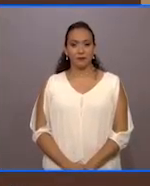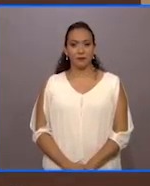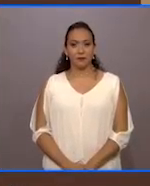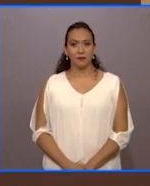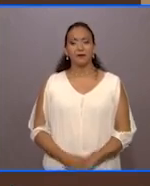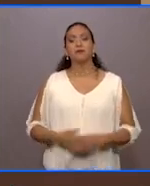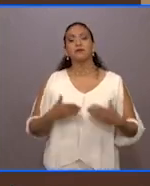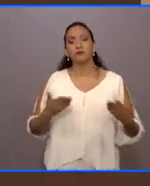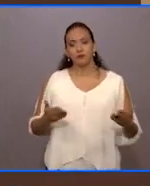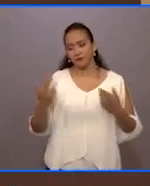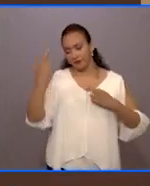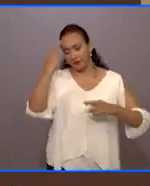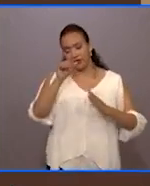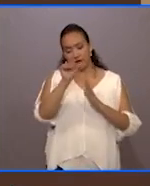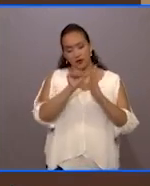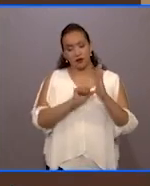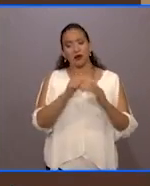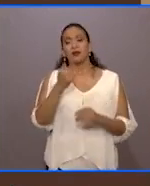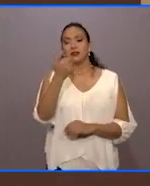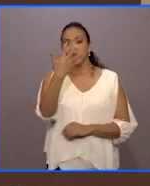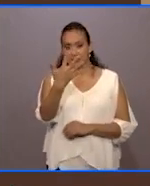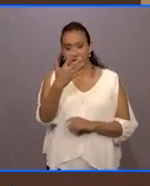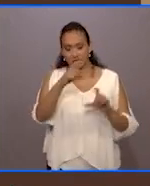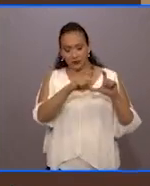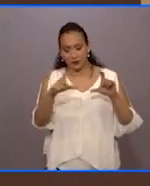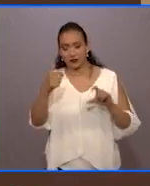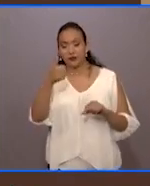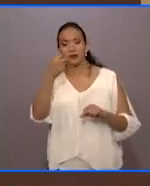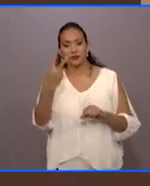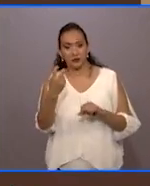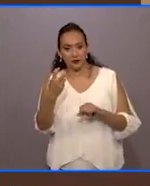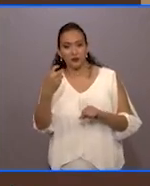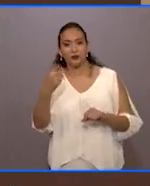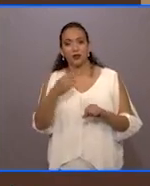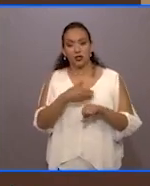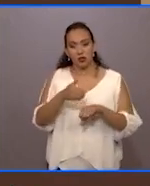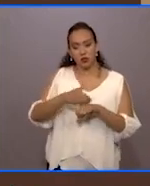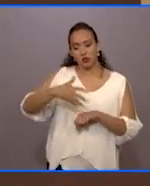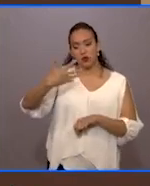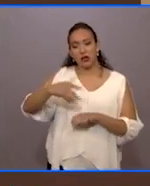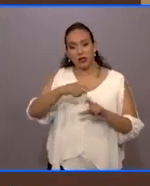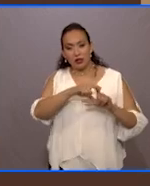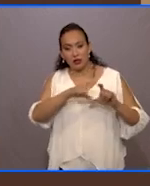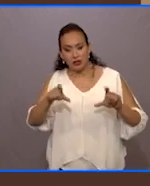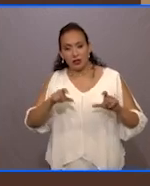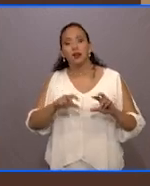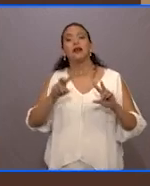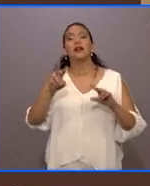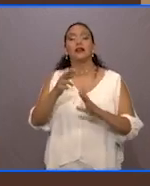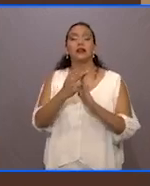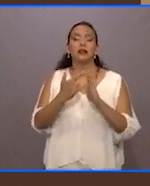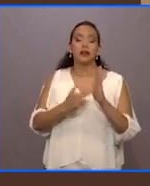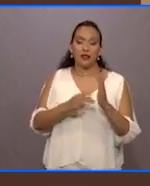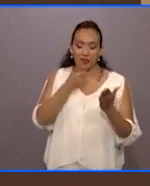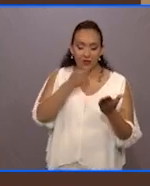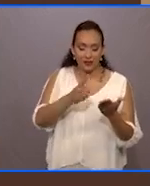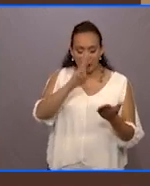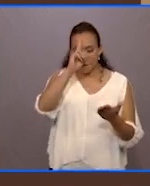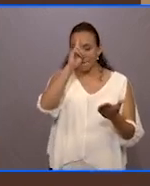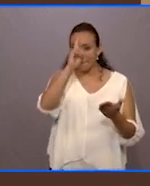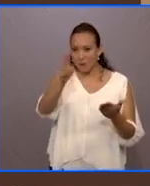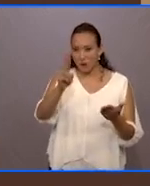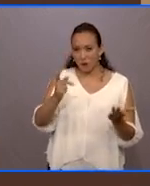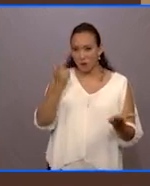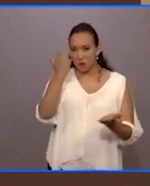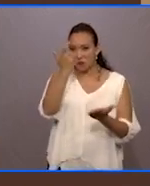Al concluir que el artículo 5, fracciones segunda y decimoquinta de los lineamientos relacionadas con las prohibiciones de